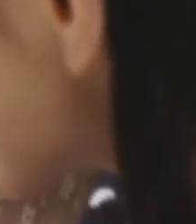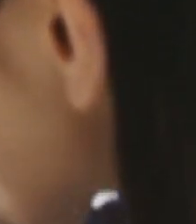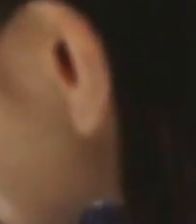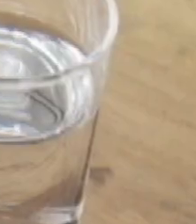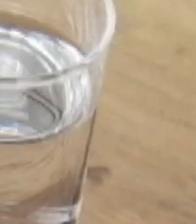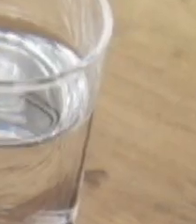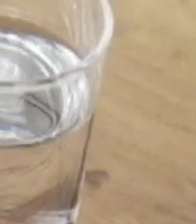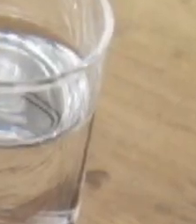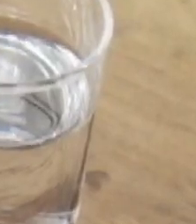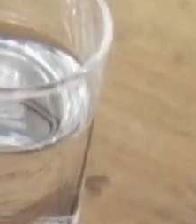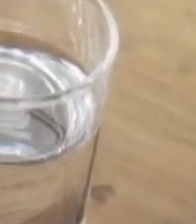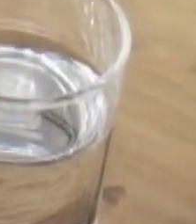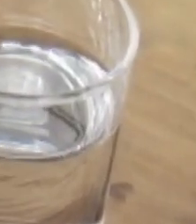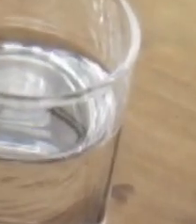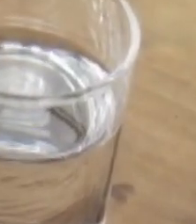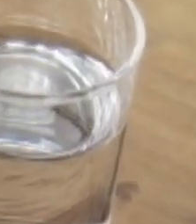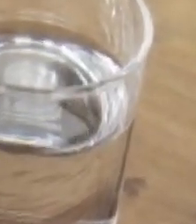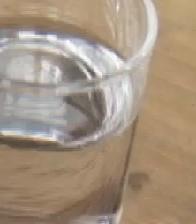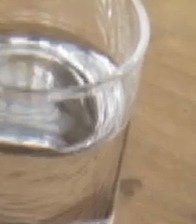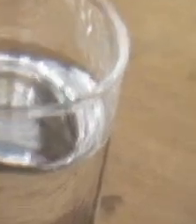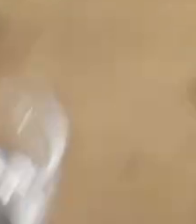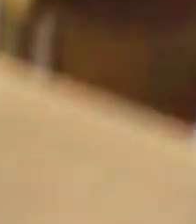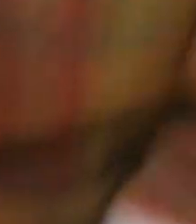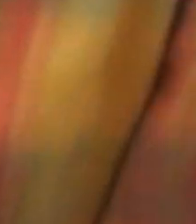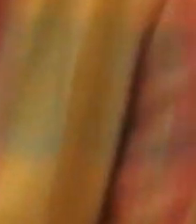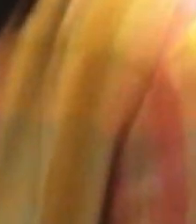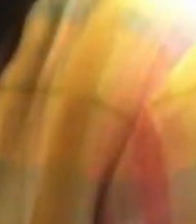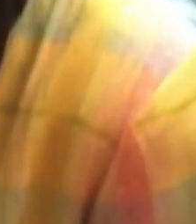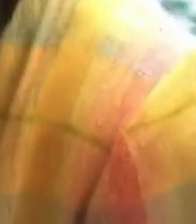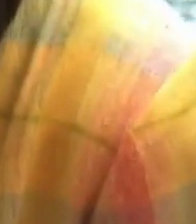quieran. Aquí tiene.